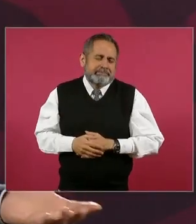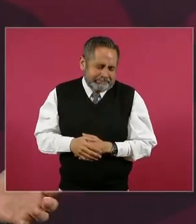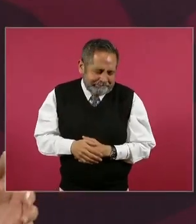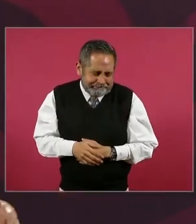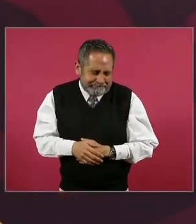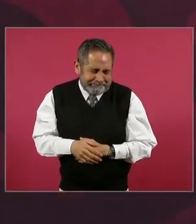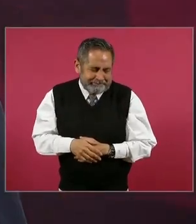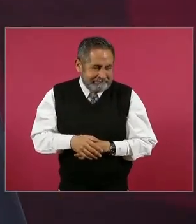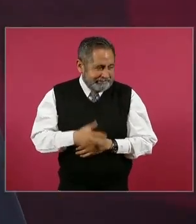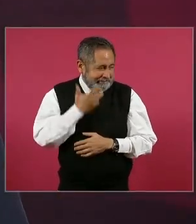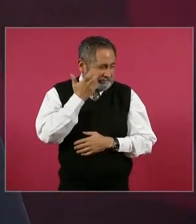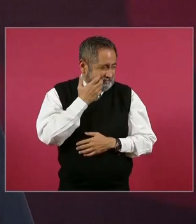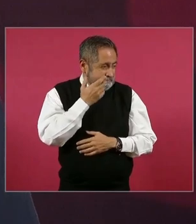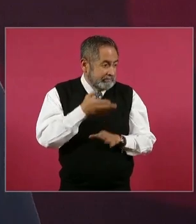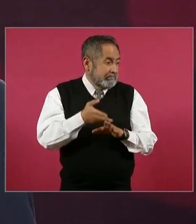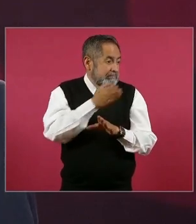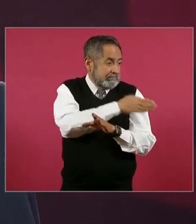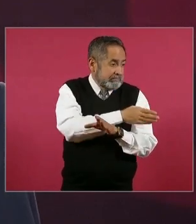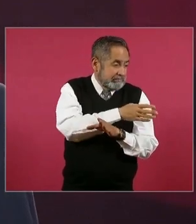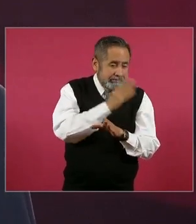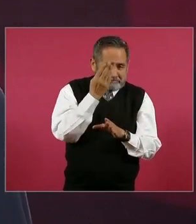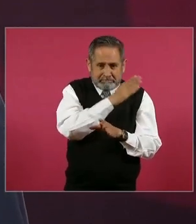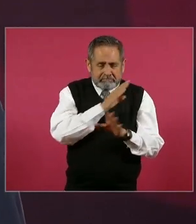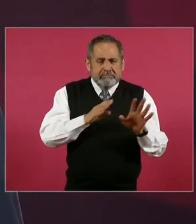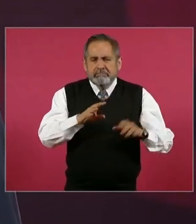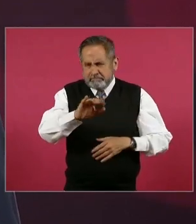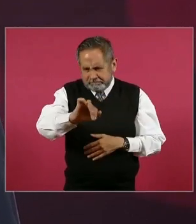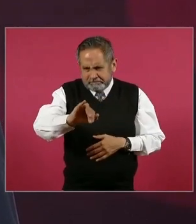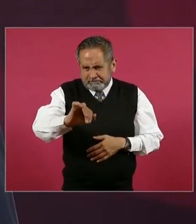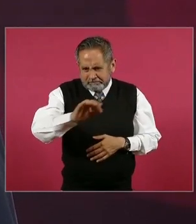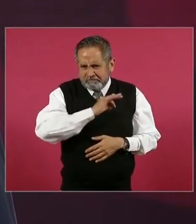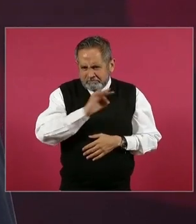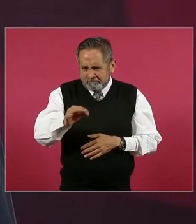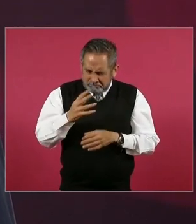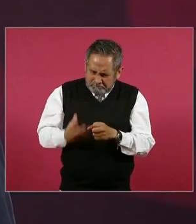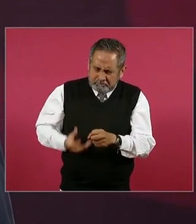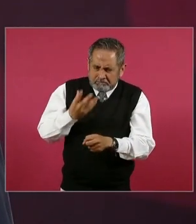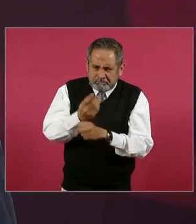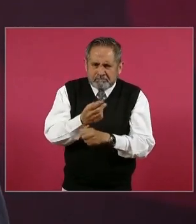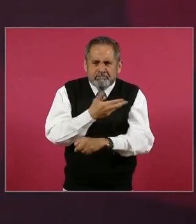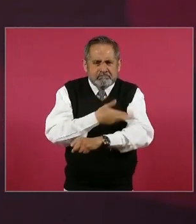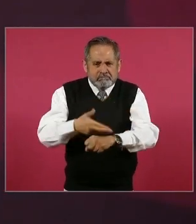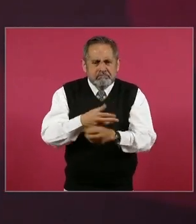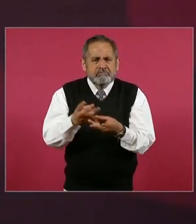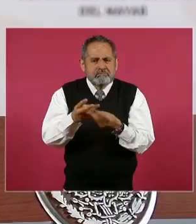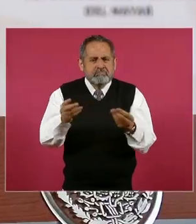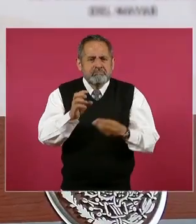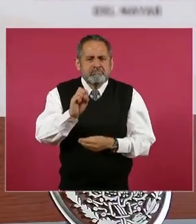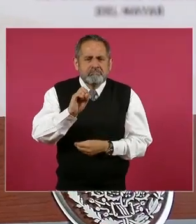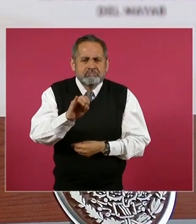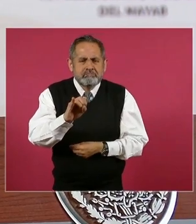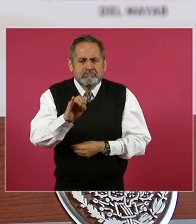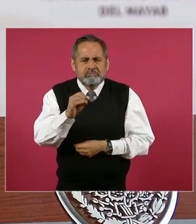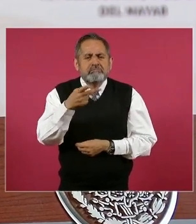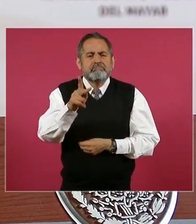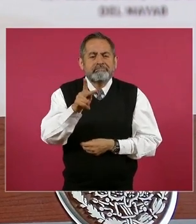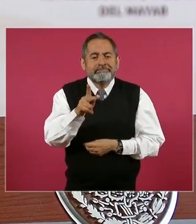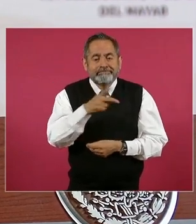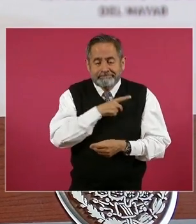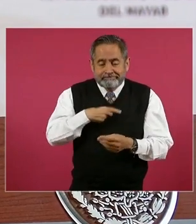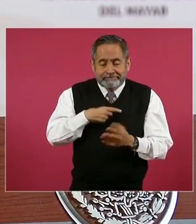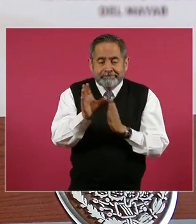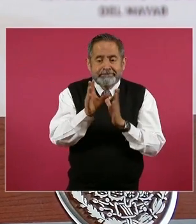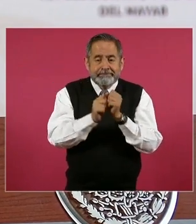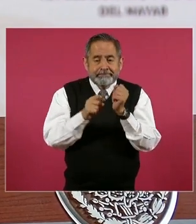arreglarlo si se puede arreglar nada más que hay que modificar